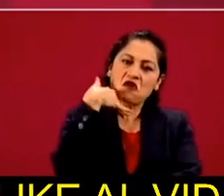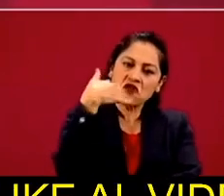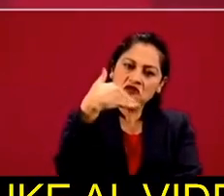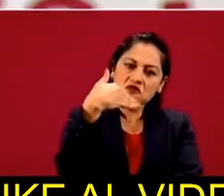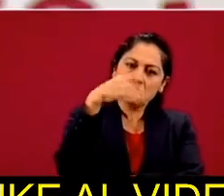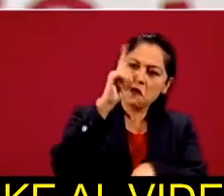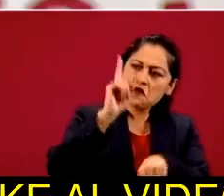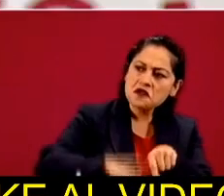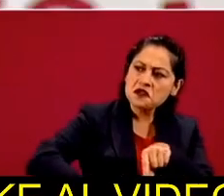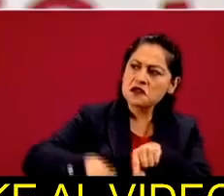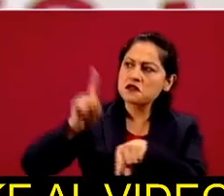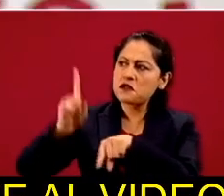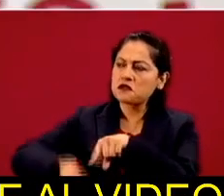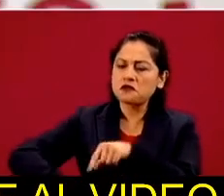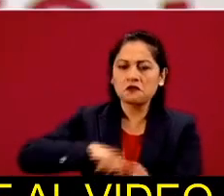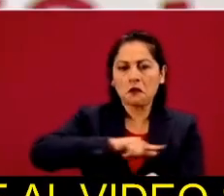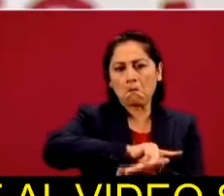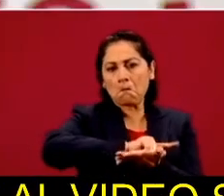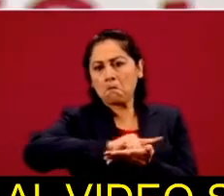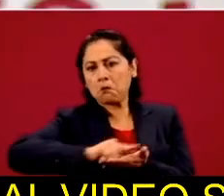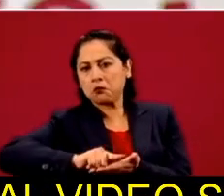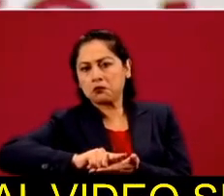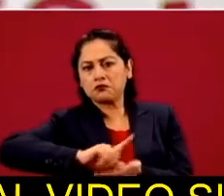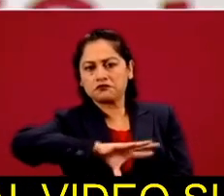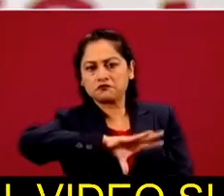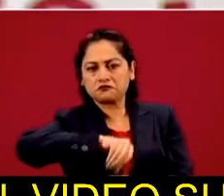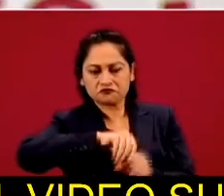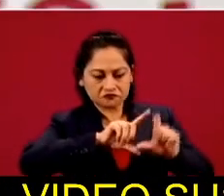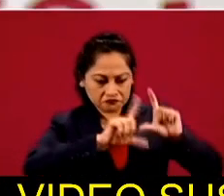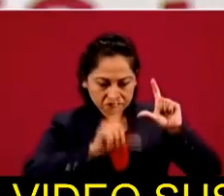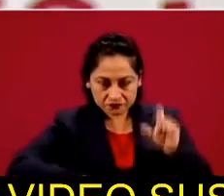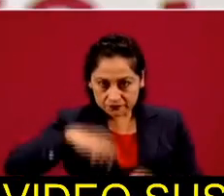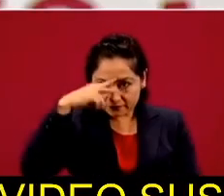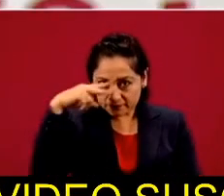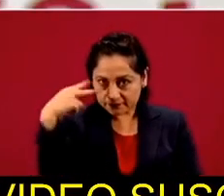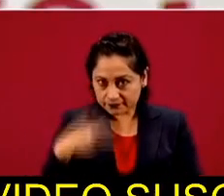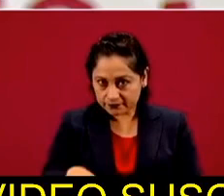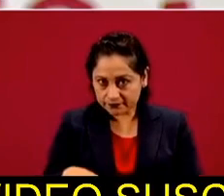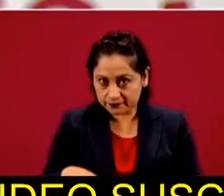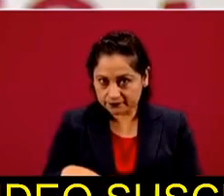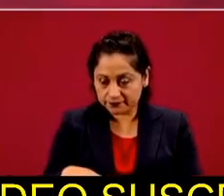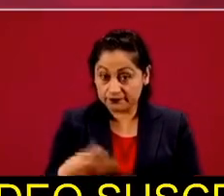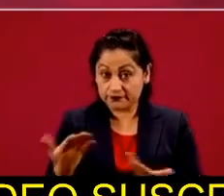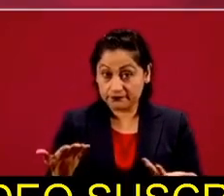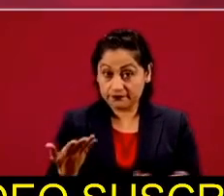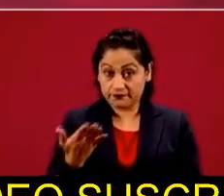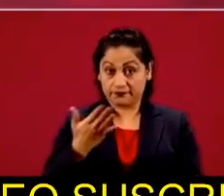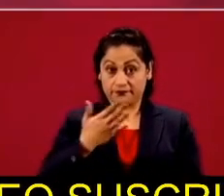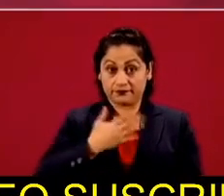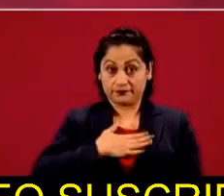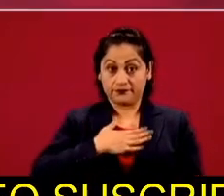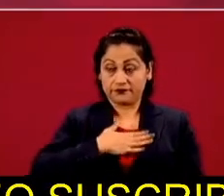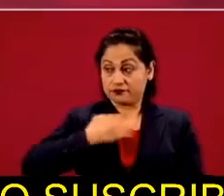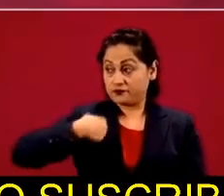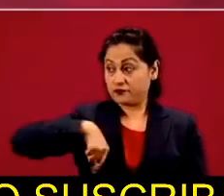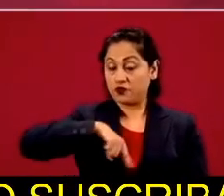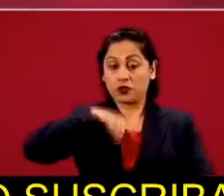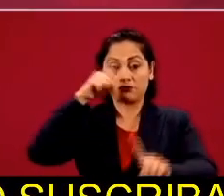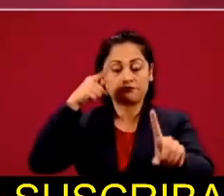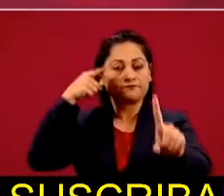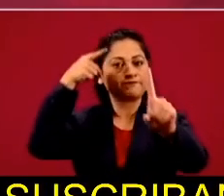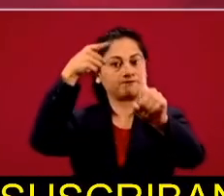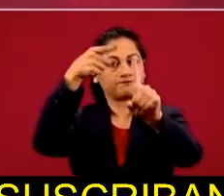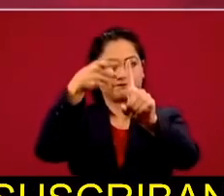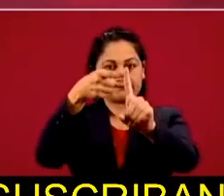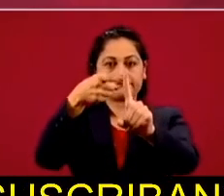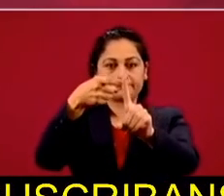corrupción de México. Ese es el ideal, la utopía,